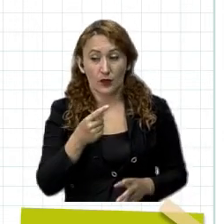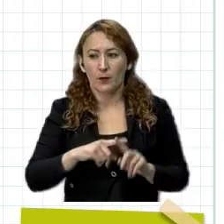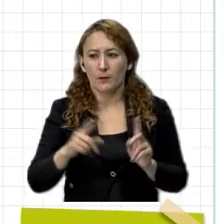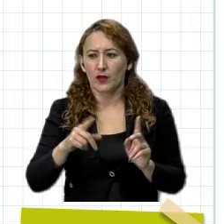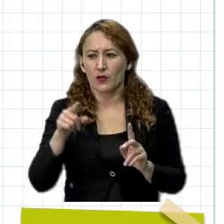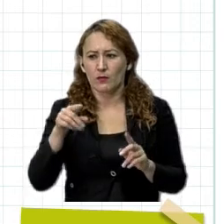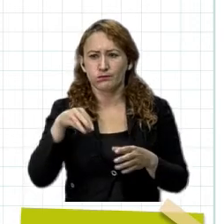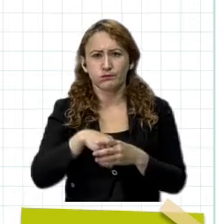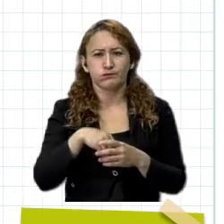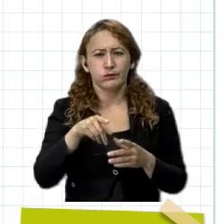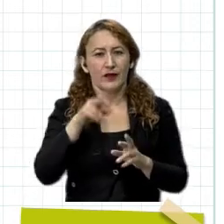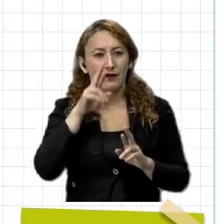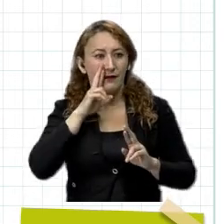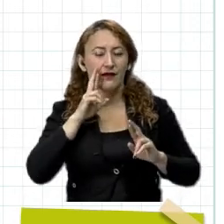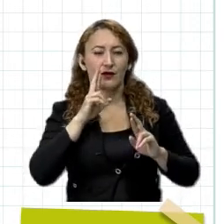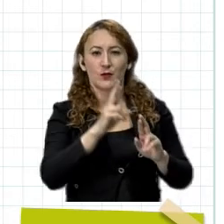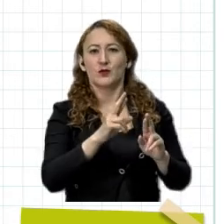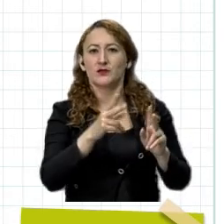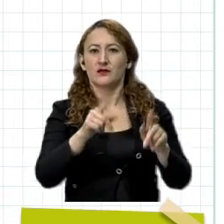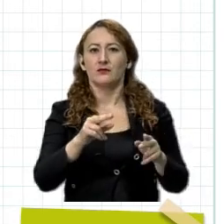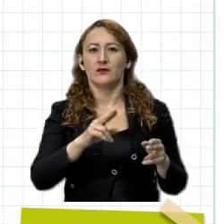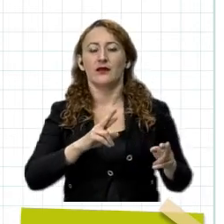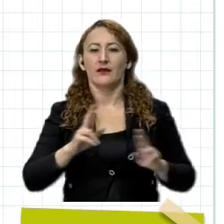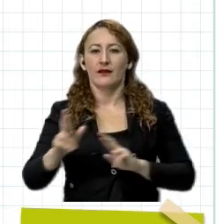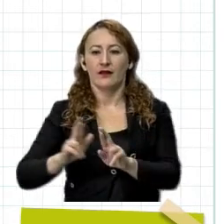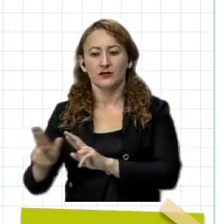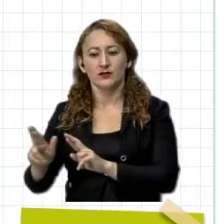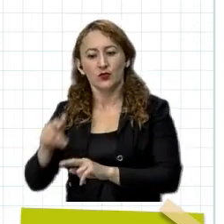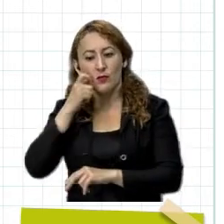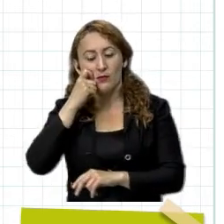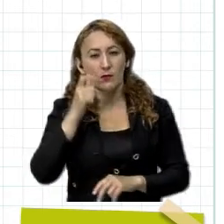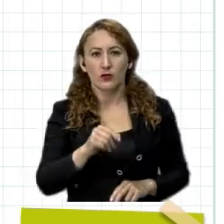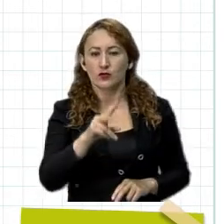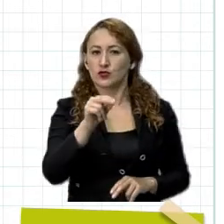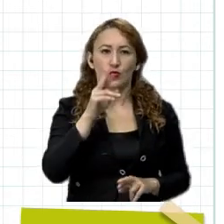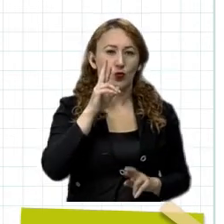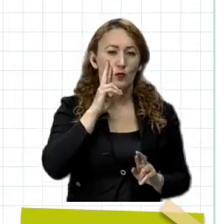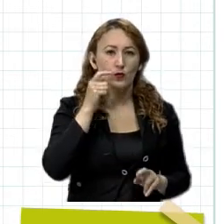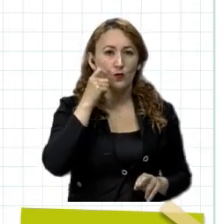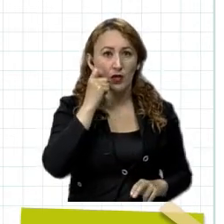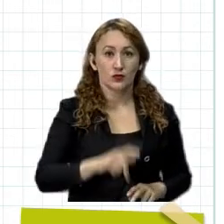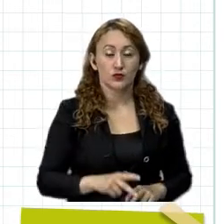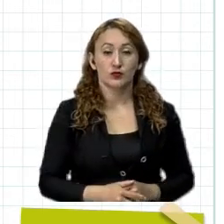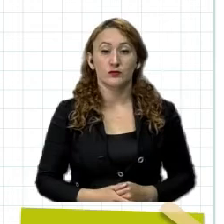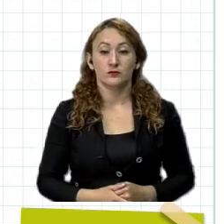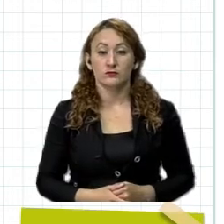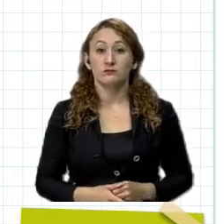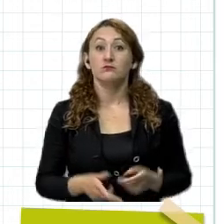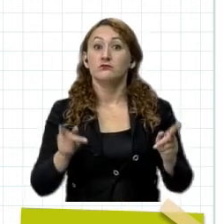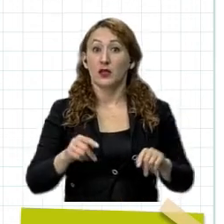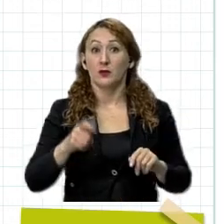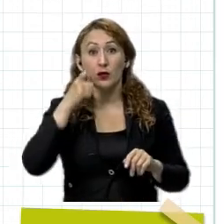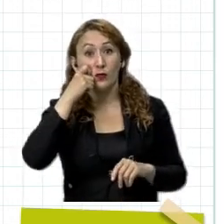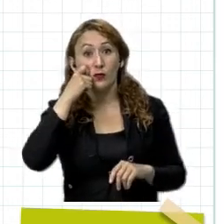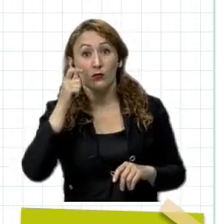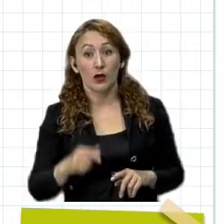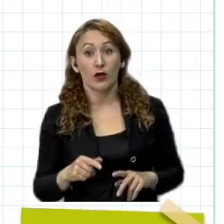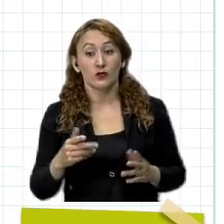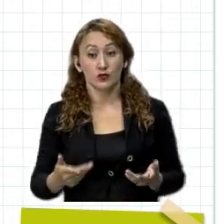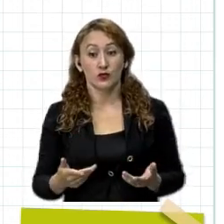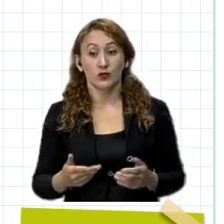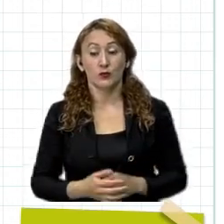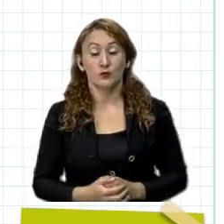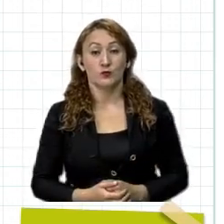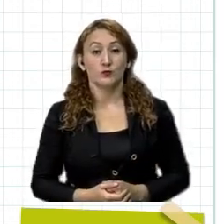incluso reconocer también la relación entre humanos y no humanos, la relación también de humanos con su ambiente.